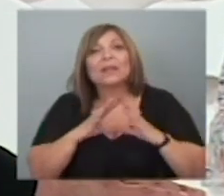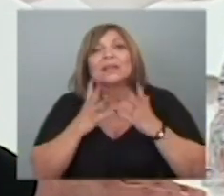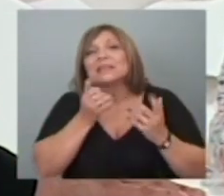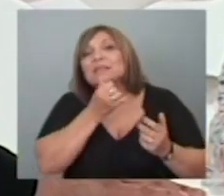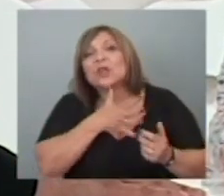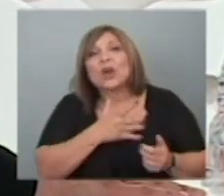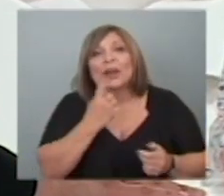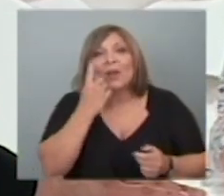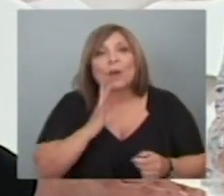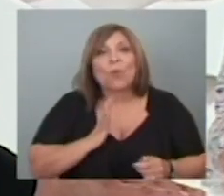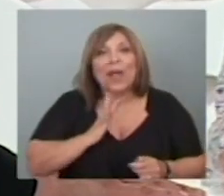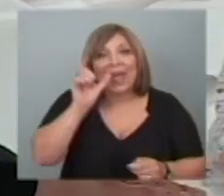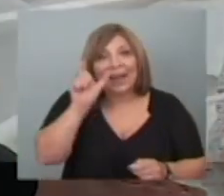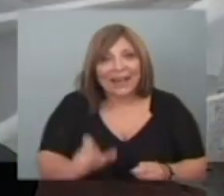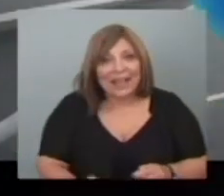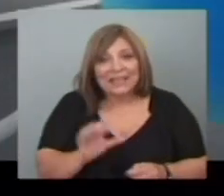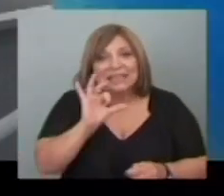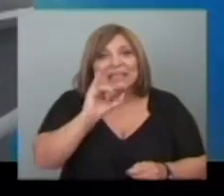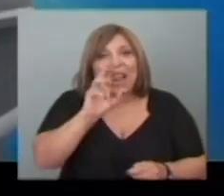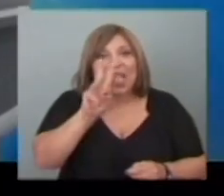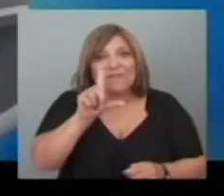historia personal de Silvia Fossati.